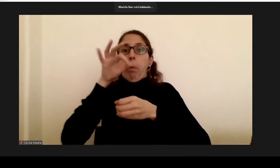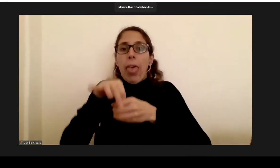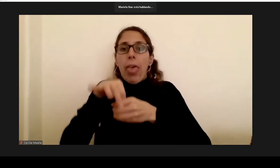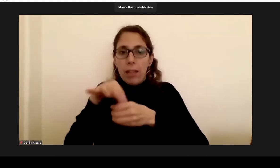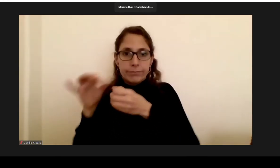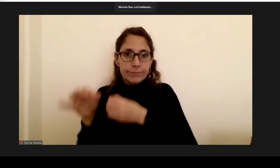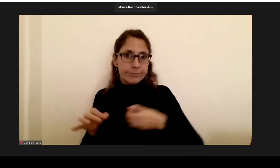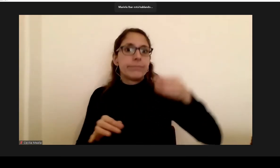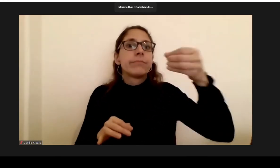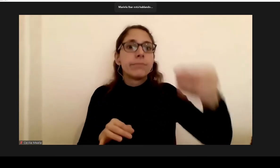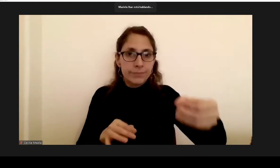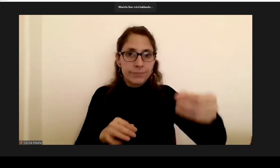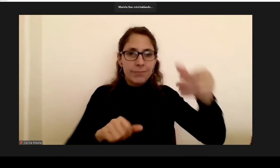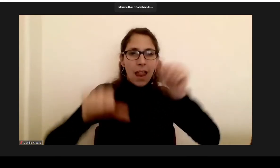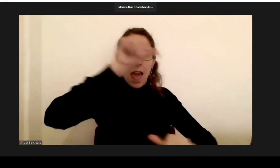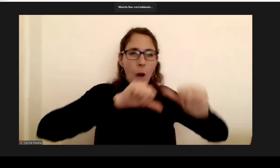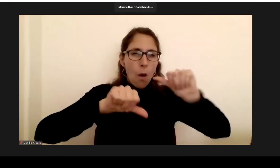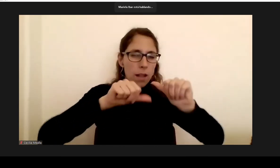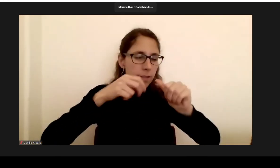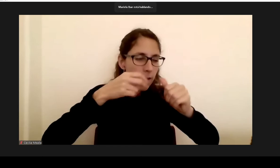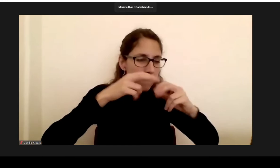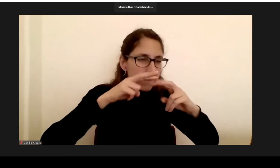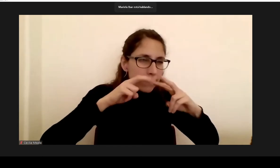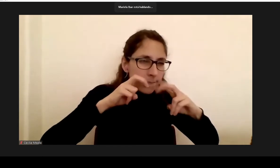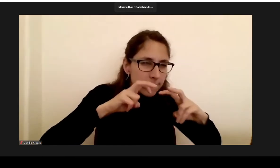una observación